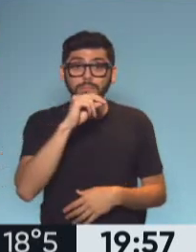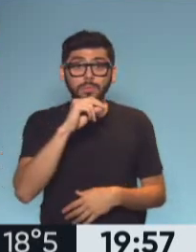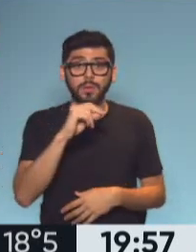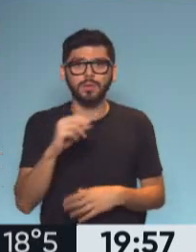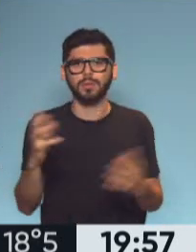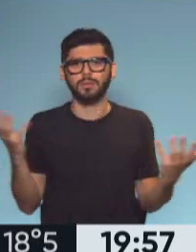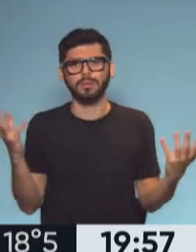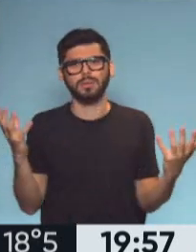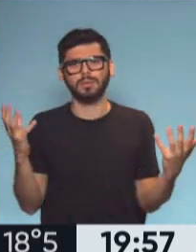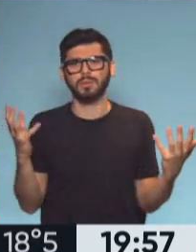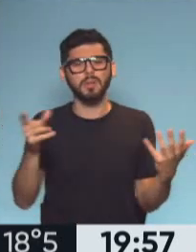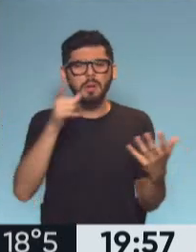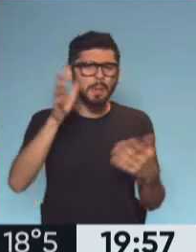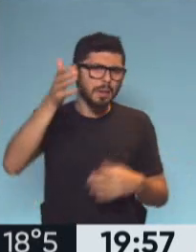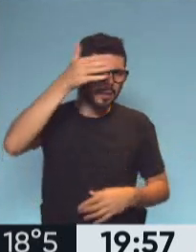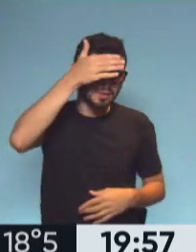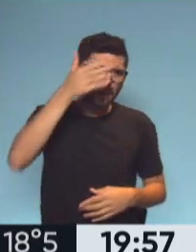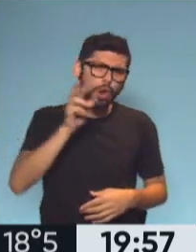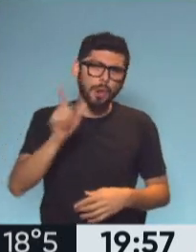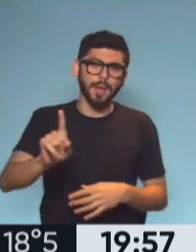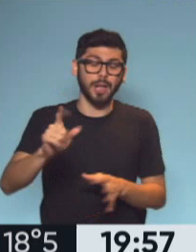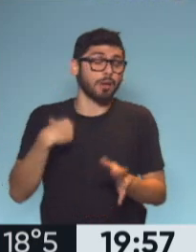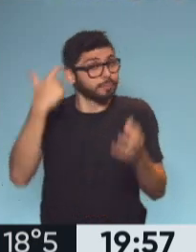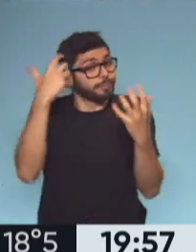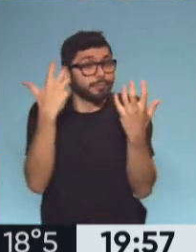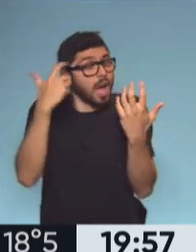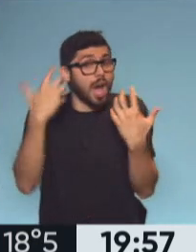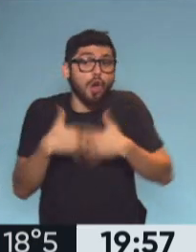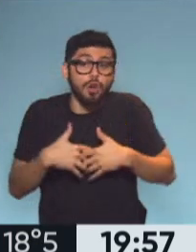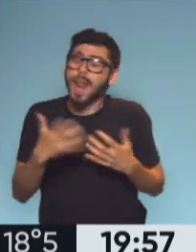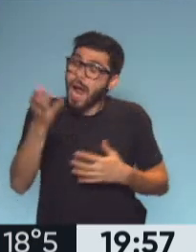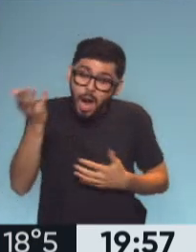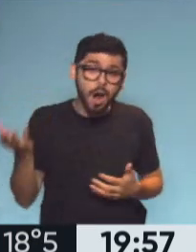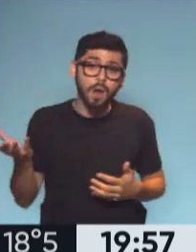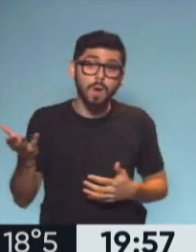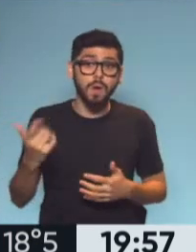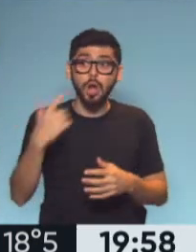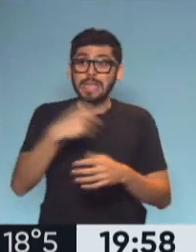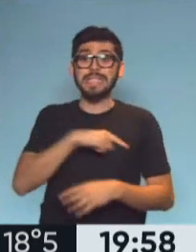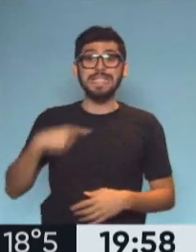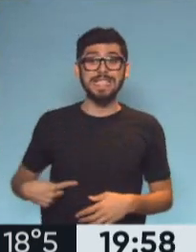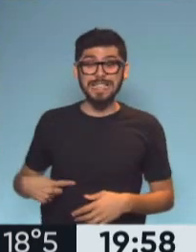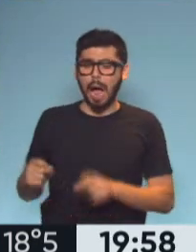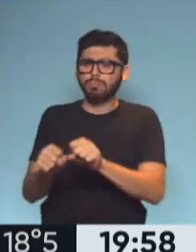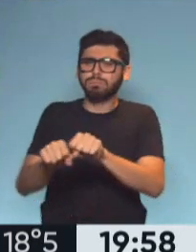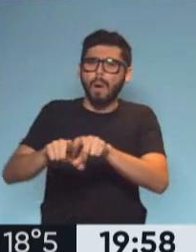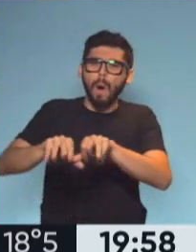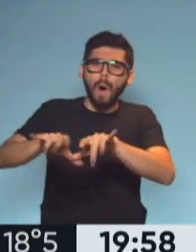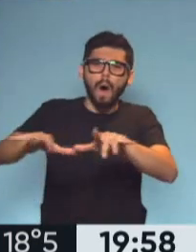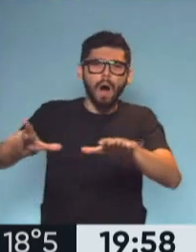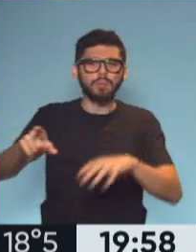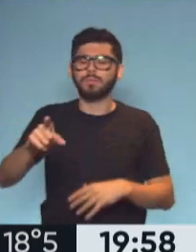no miraron. Parece sentido común, doctor, esto, es sentido común. Miren, no miraron cómo creció el virus en China. No lo vieron.